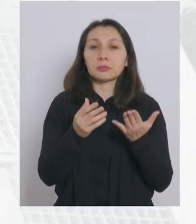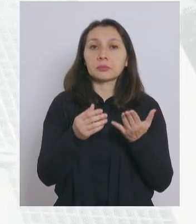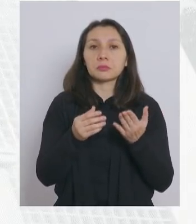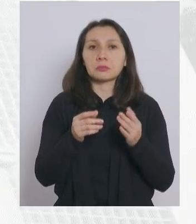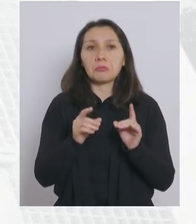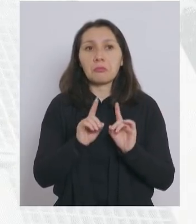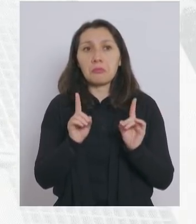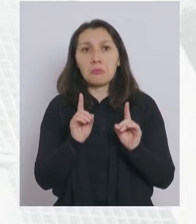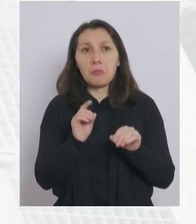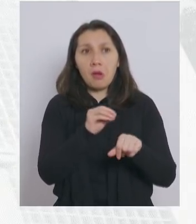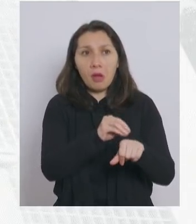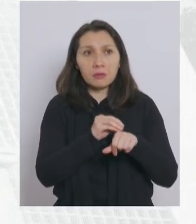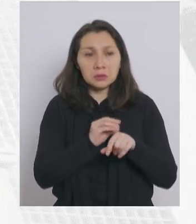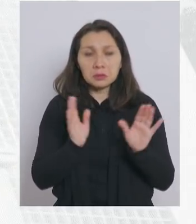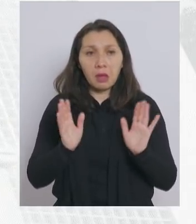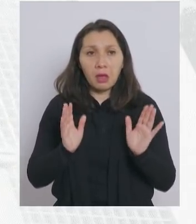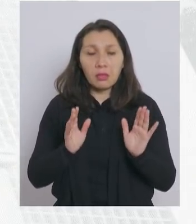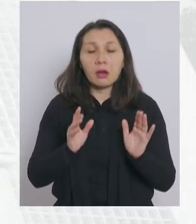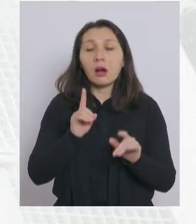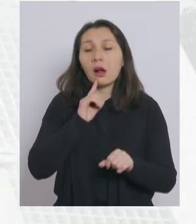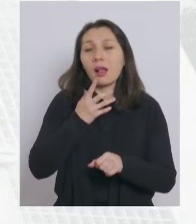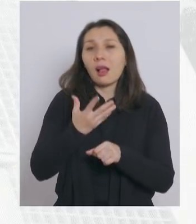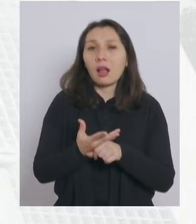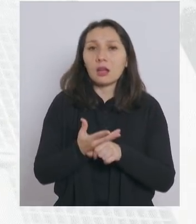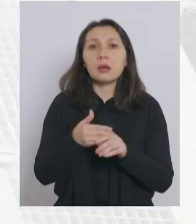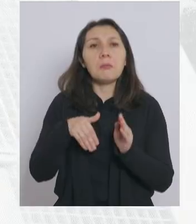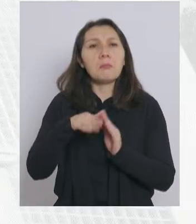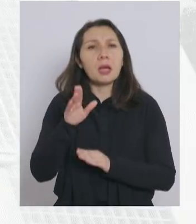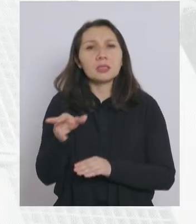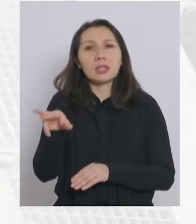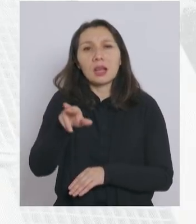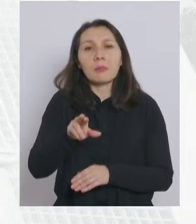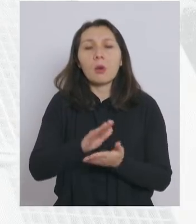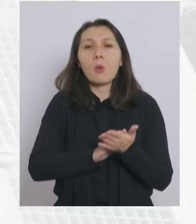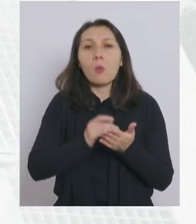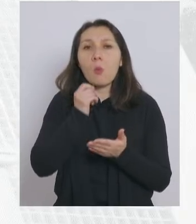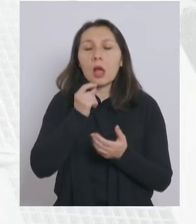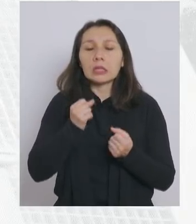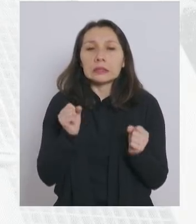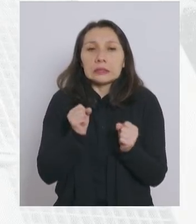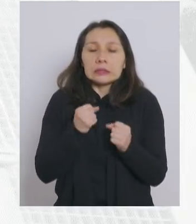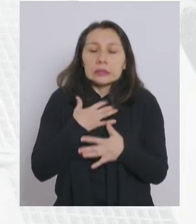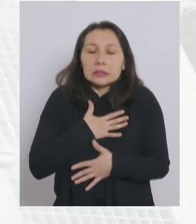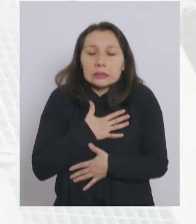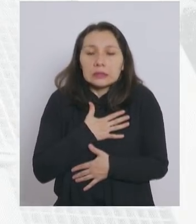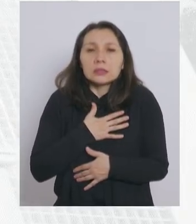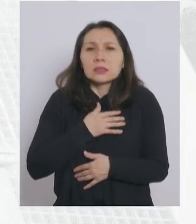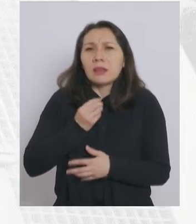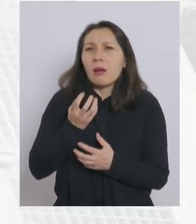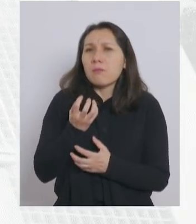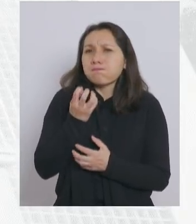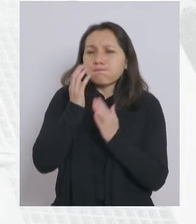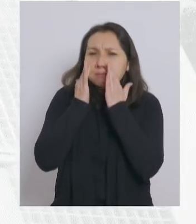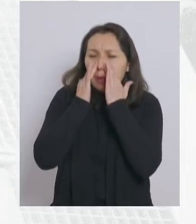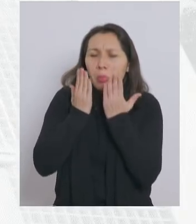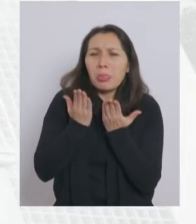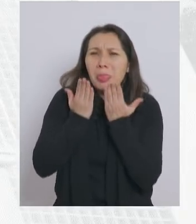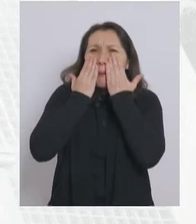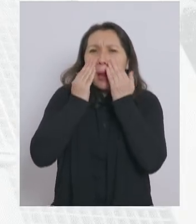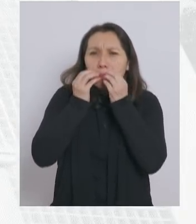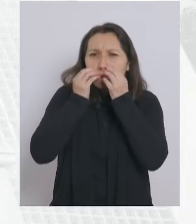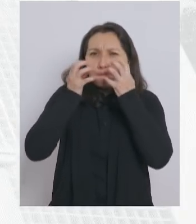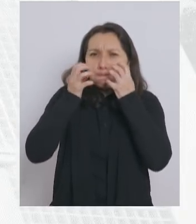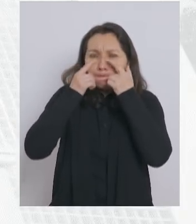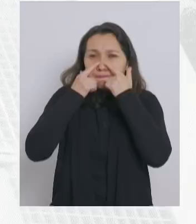no solicitados se presentaron con mayor frecuencia, fueron escalofríos, la congestión nasal,